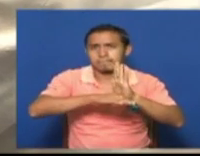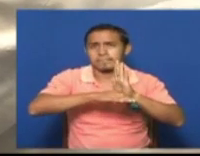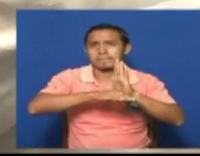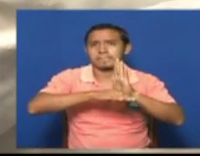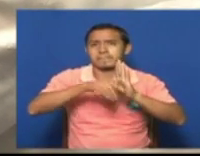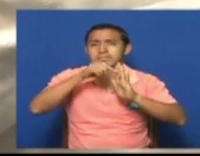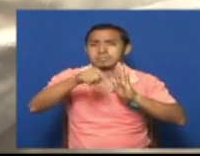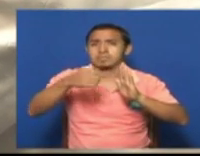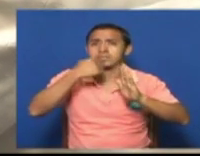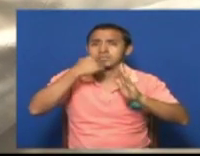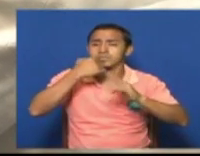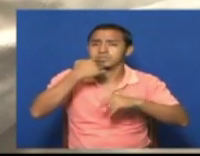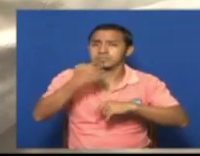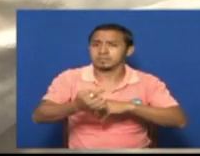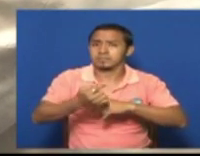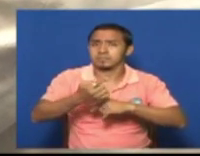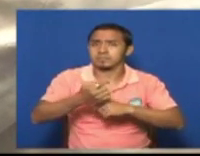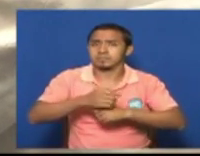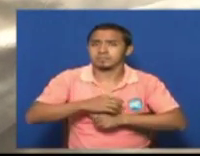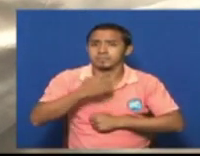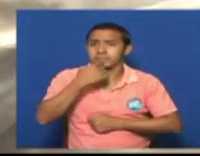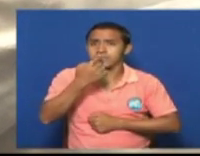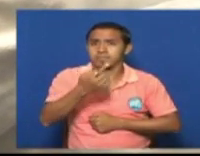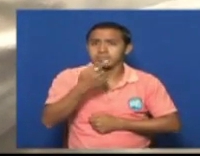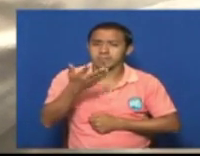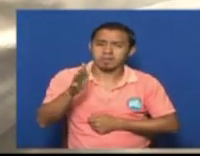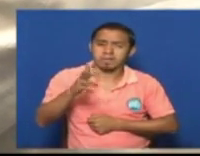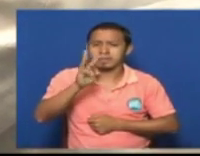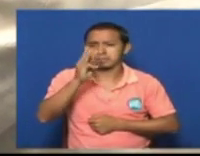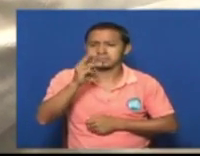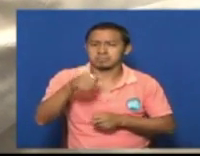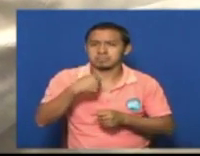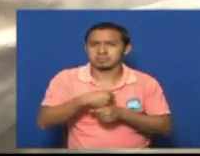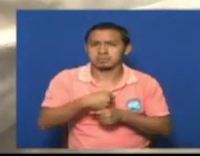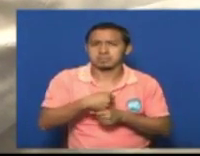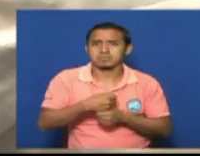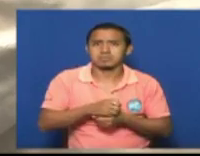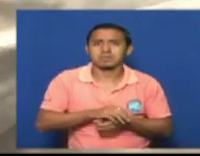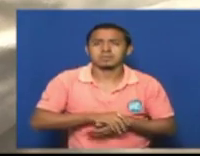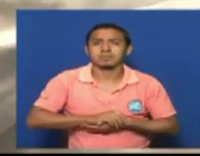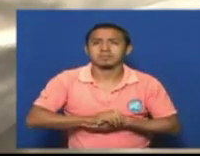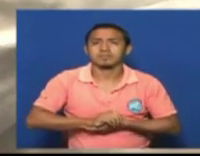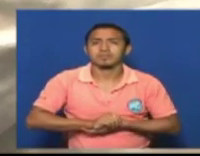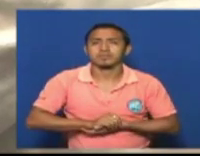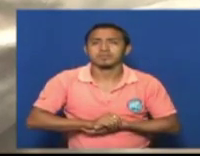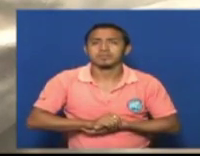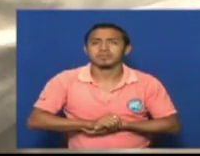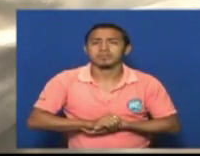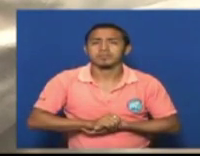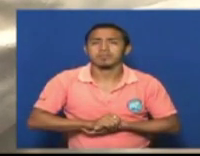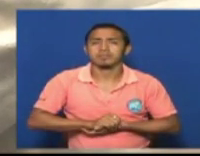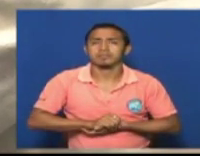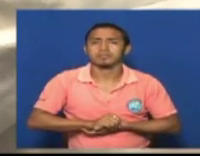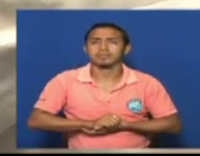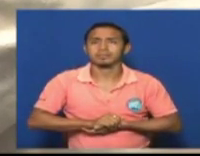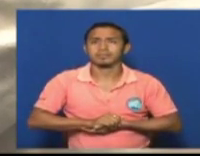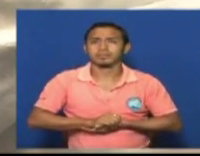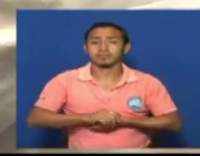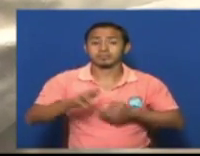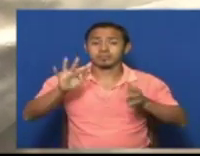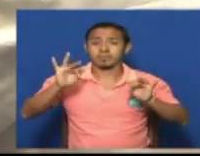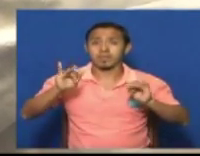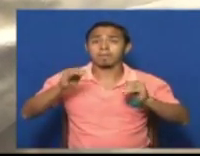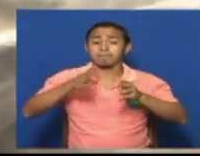cifra que te estoy mencionando ya tiene como unos 3 años aproximadamente y se ha